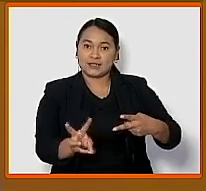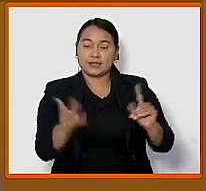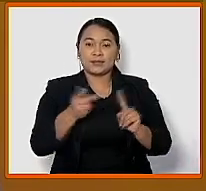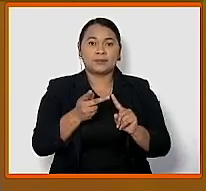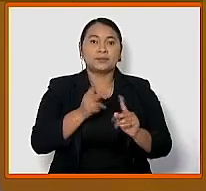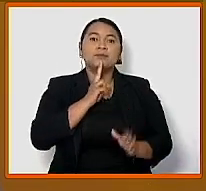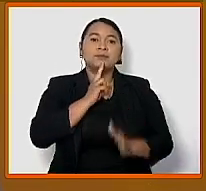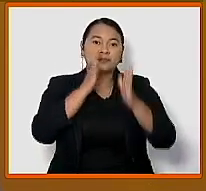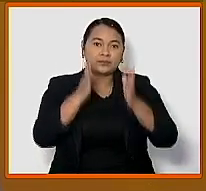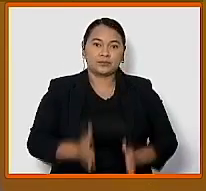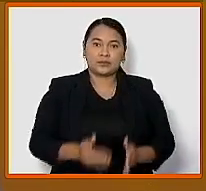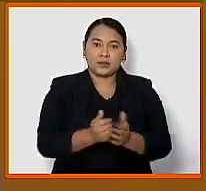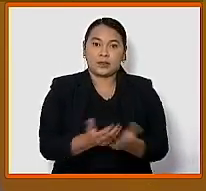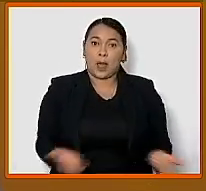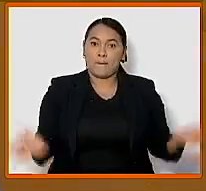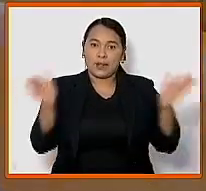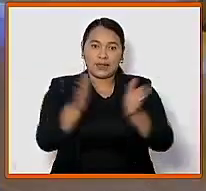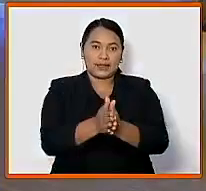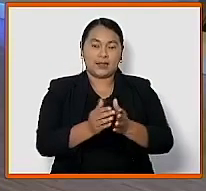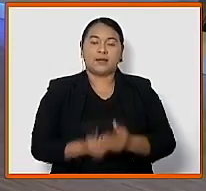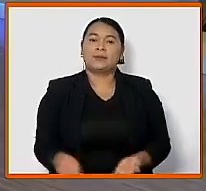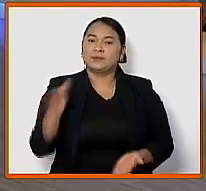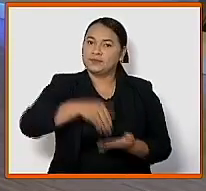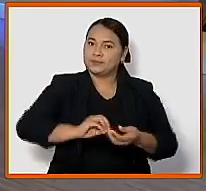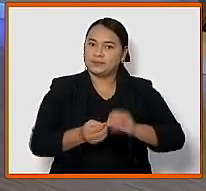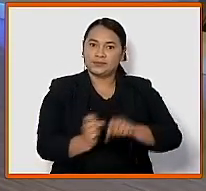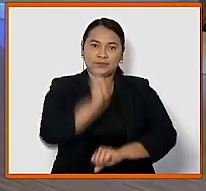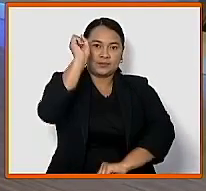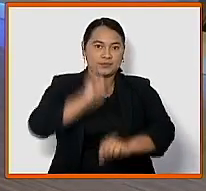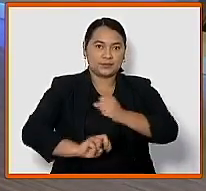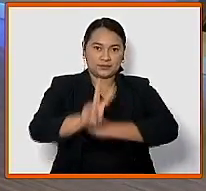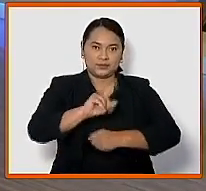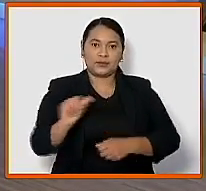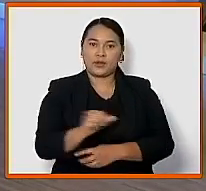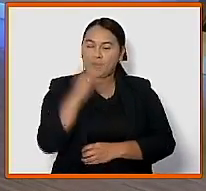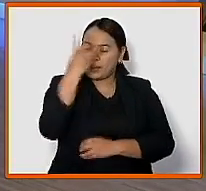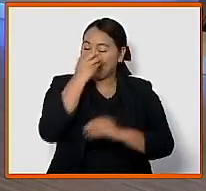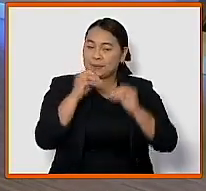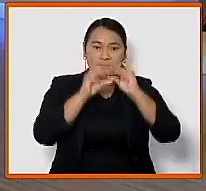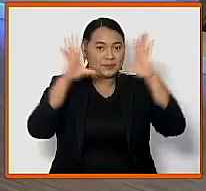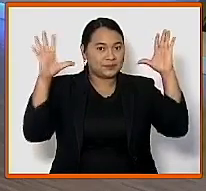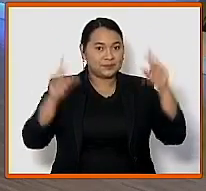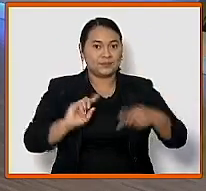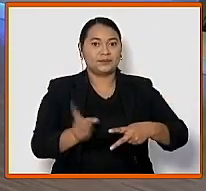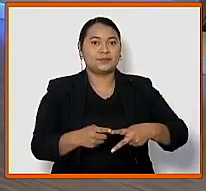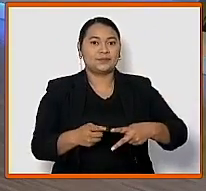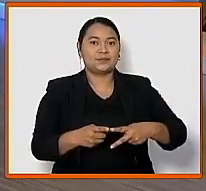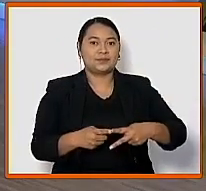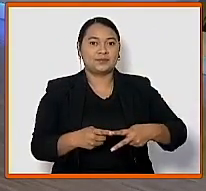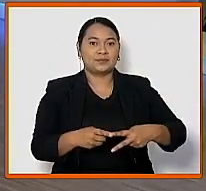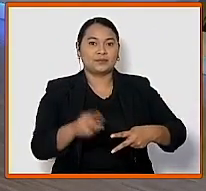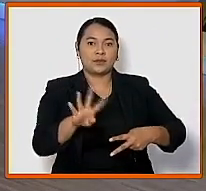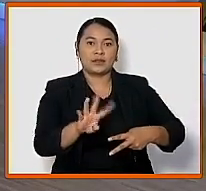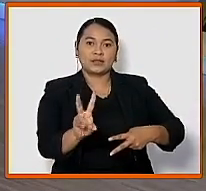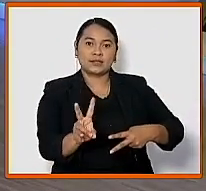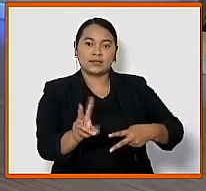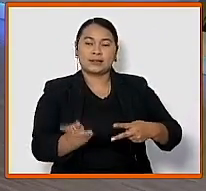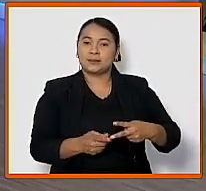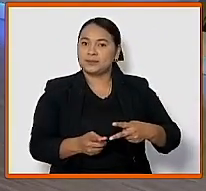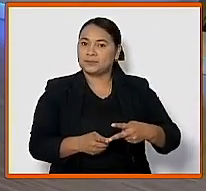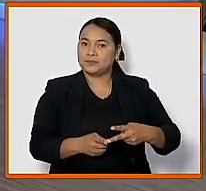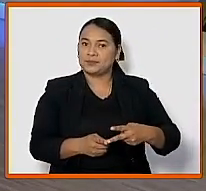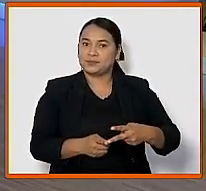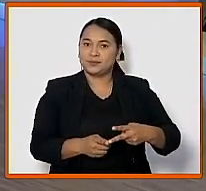con su catrachada baleada. Con mucho gusto te repito, los números ganadores en esta linda mañana son posición 1, 47, posición